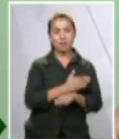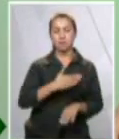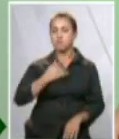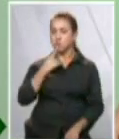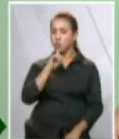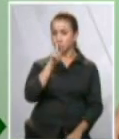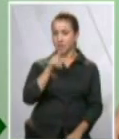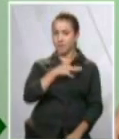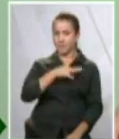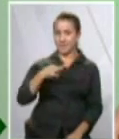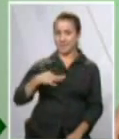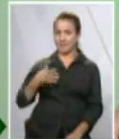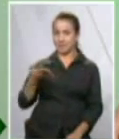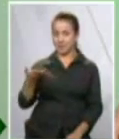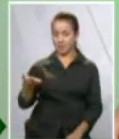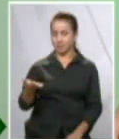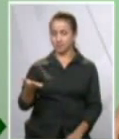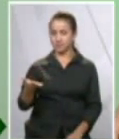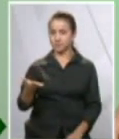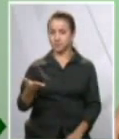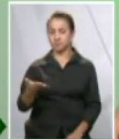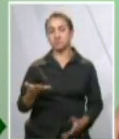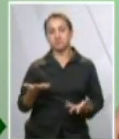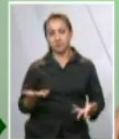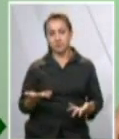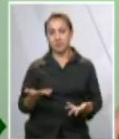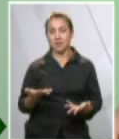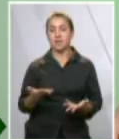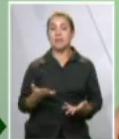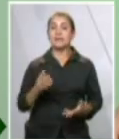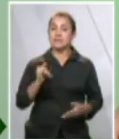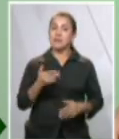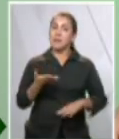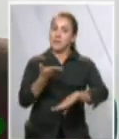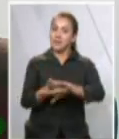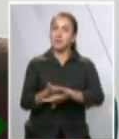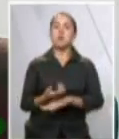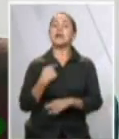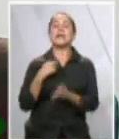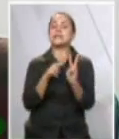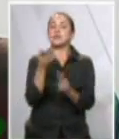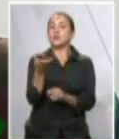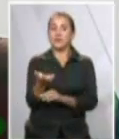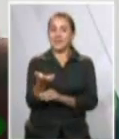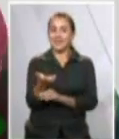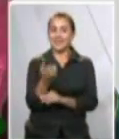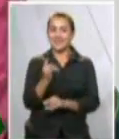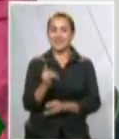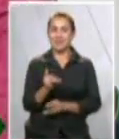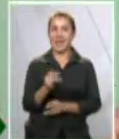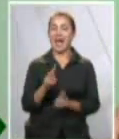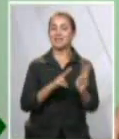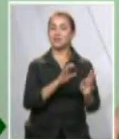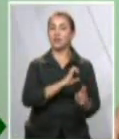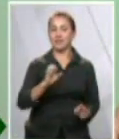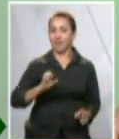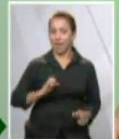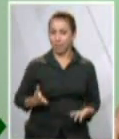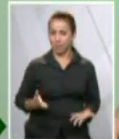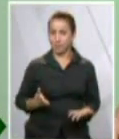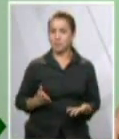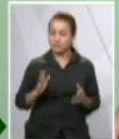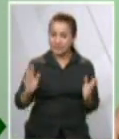la ministra. Ministra, a ver, ¿qué está haciendo aquí? Siempre le pedimos cuenta a la ministra. ¿Qué está haciendo el Estado